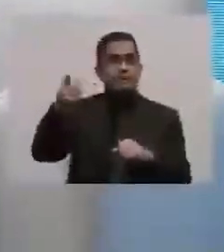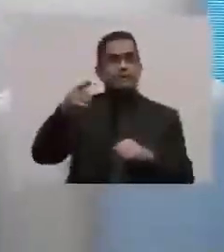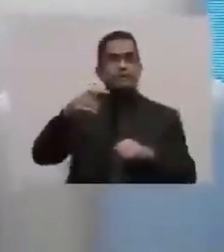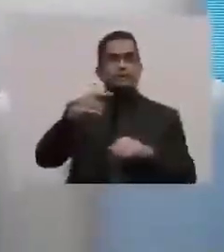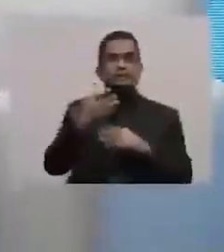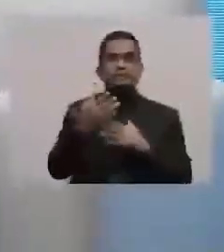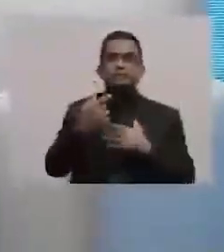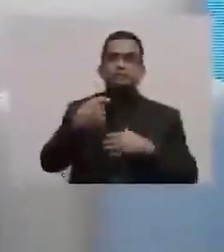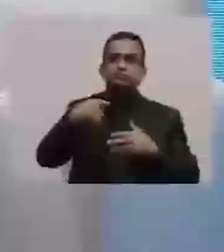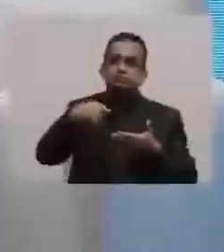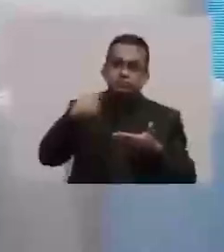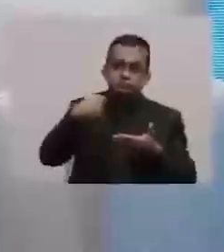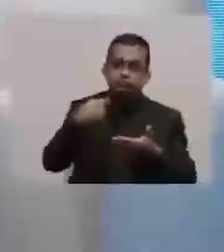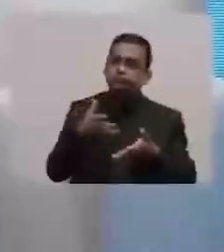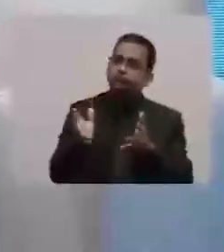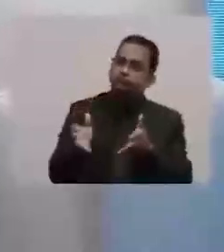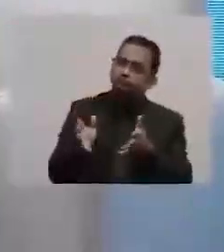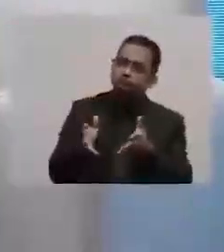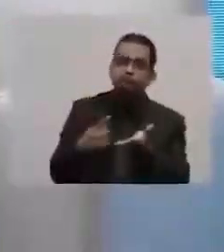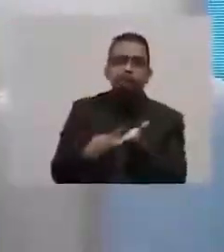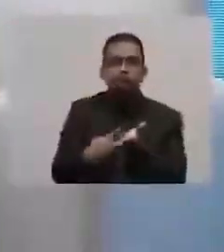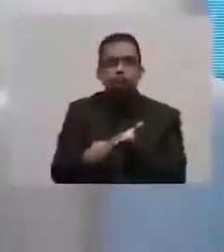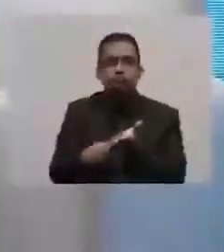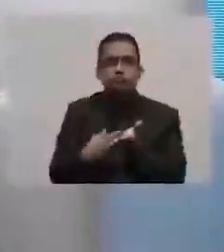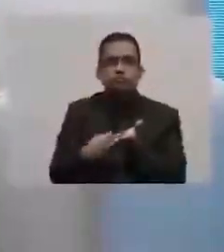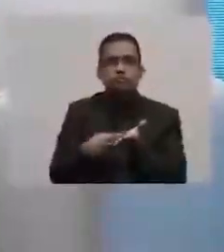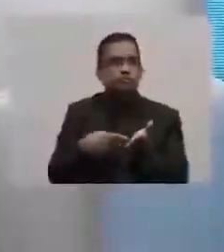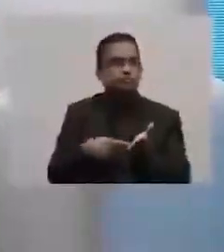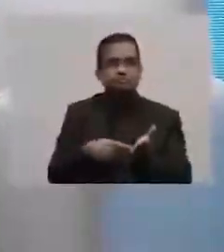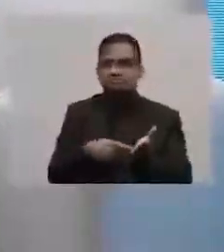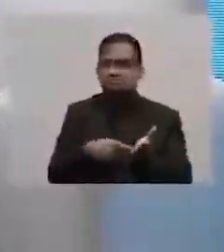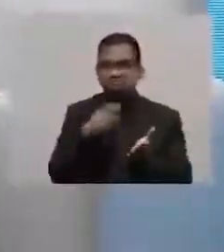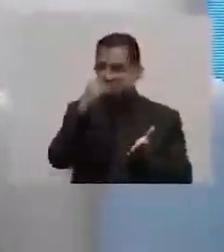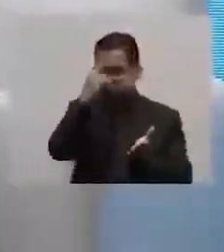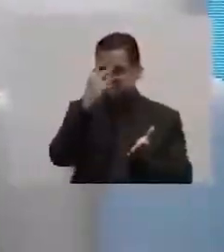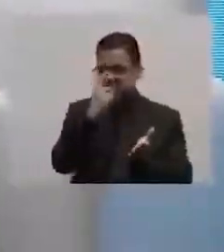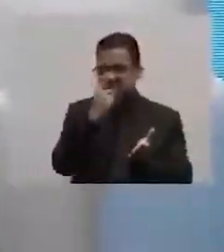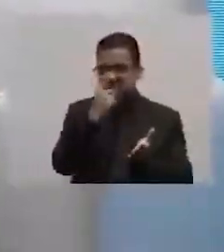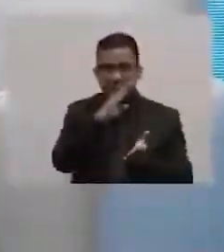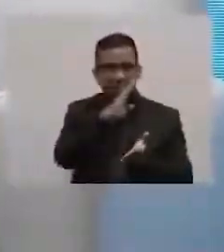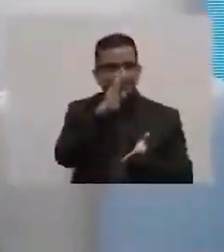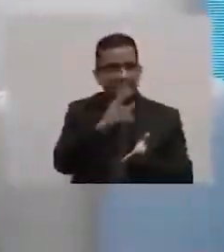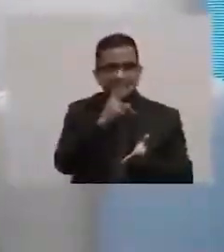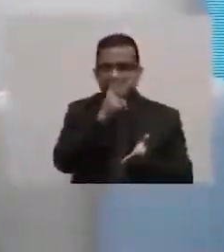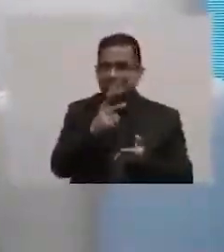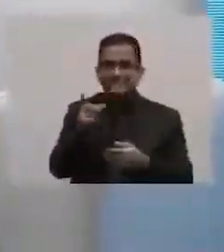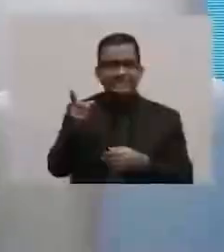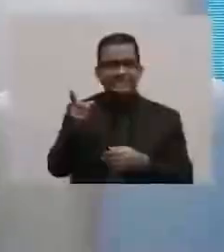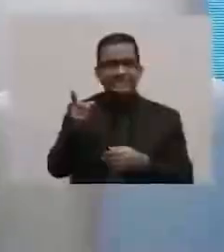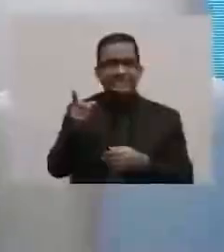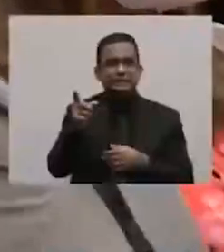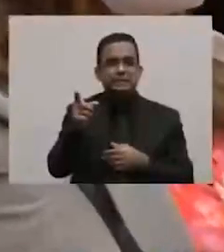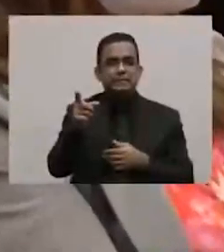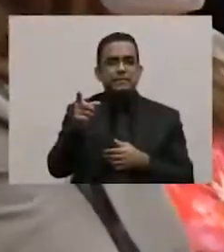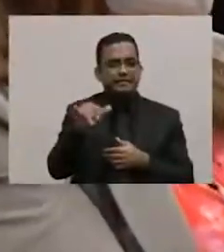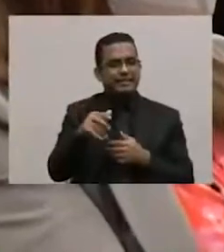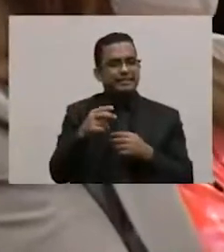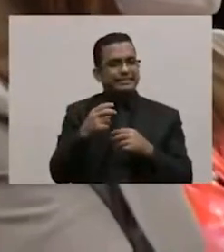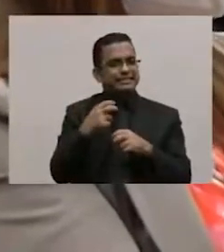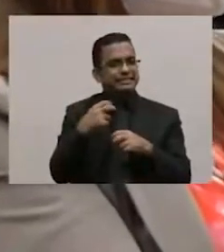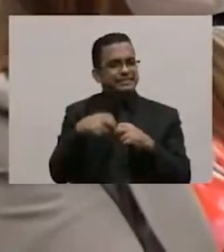día, conversando sobre temas importantes, pero eso no ocurre en la cultura dominicana. Por eso tal vez ha sido tan